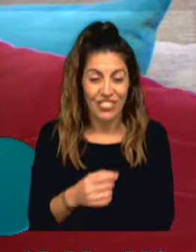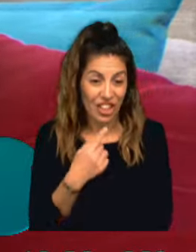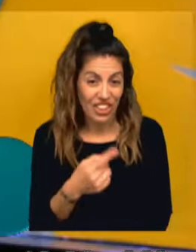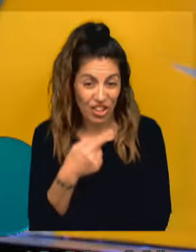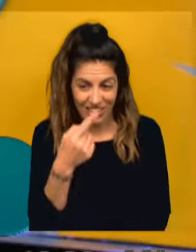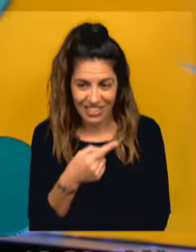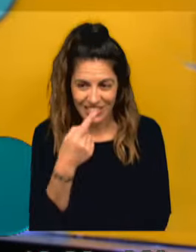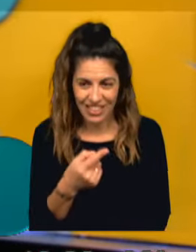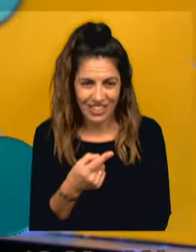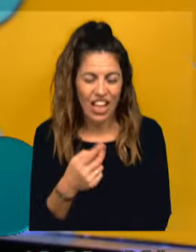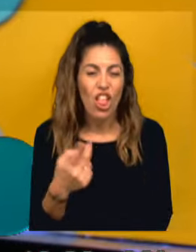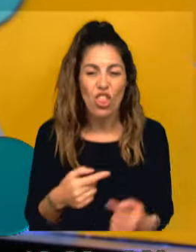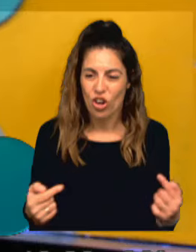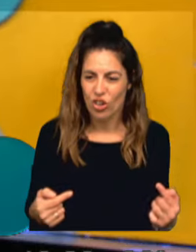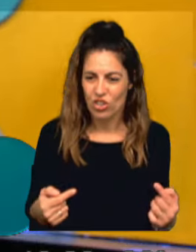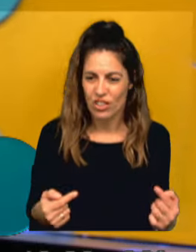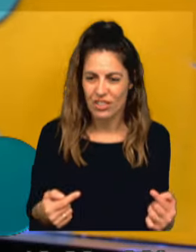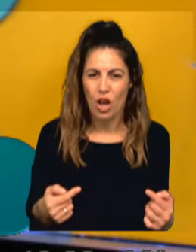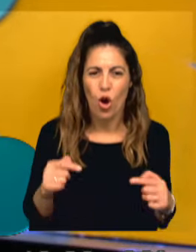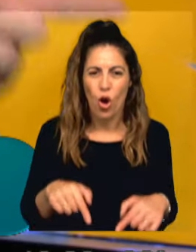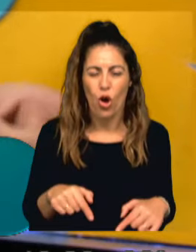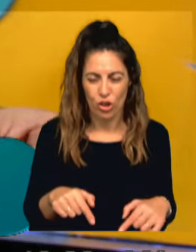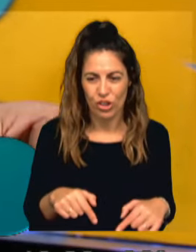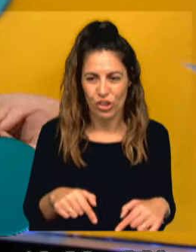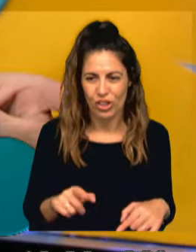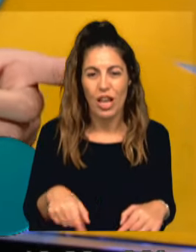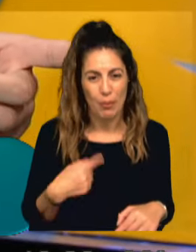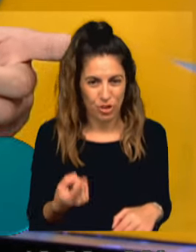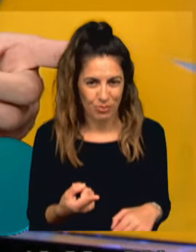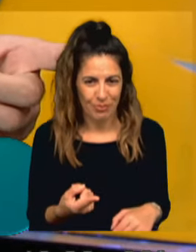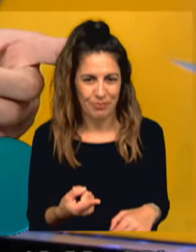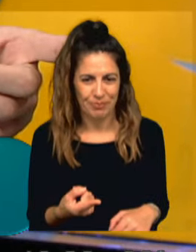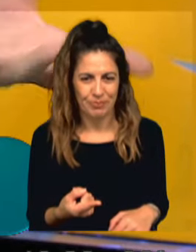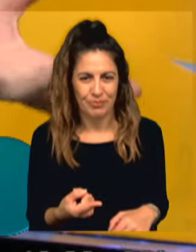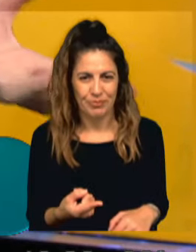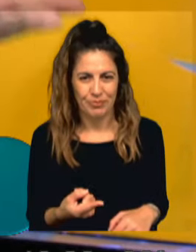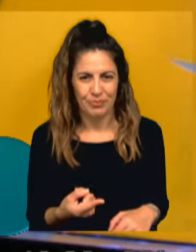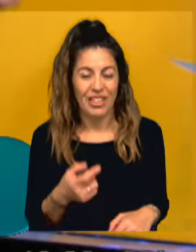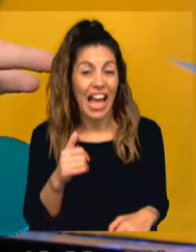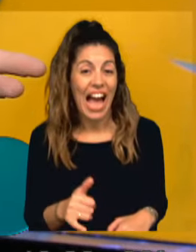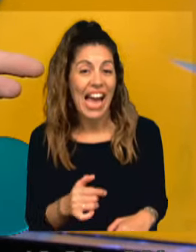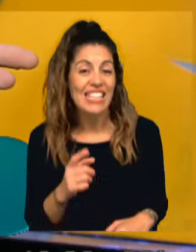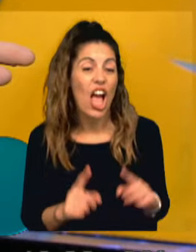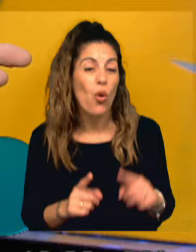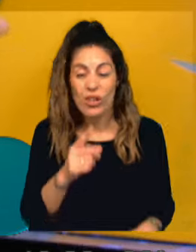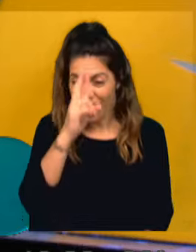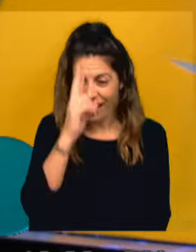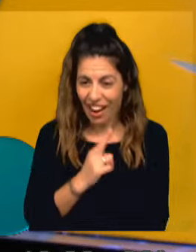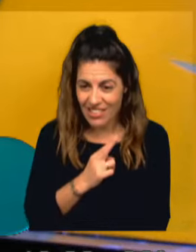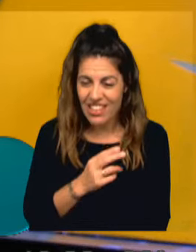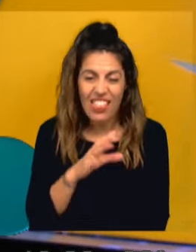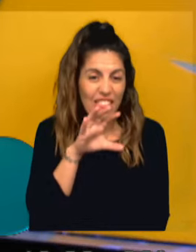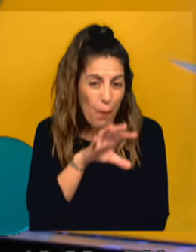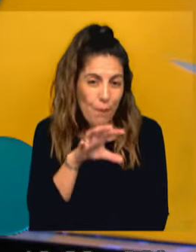para para dos cosas Una una para hoy otra para la que viene pero hay alguna raza de